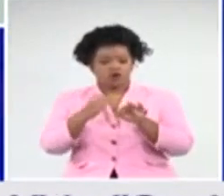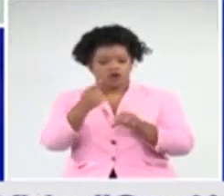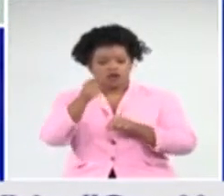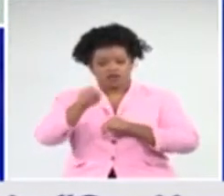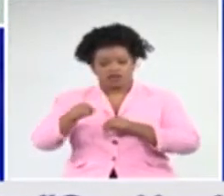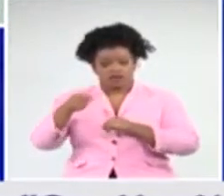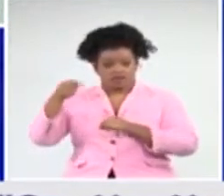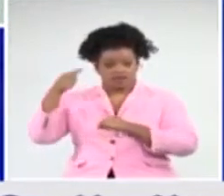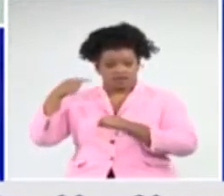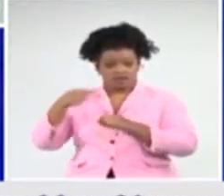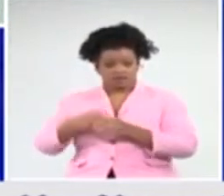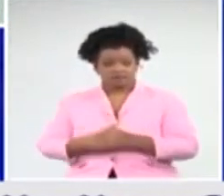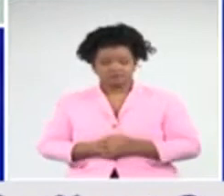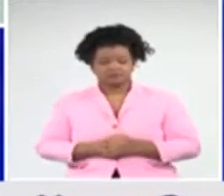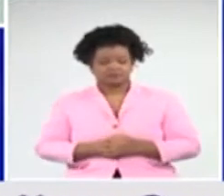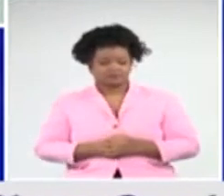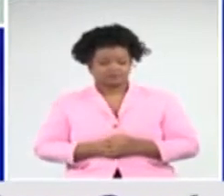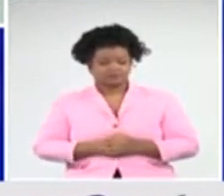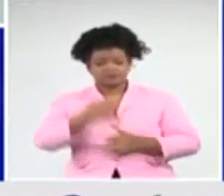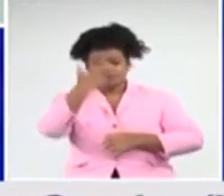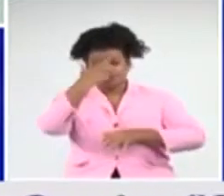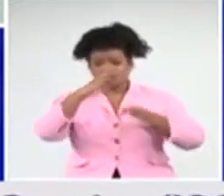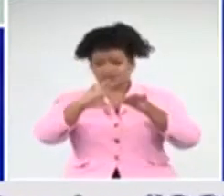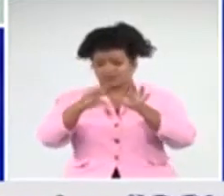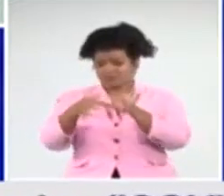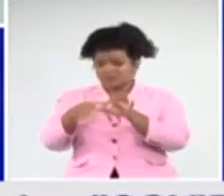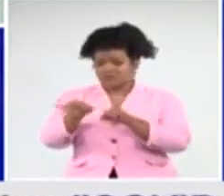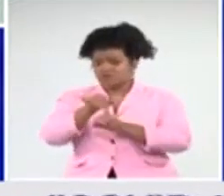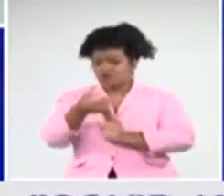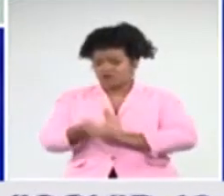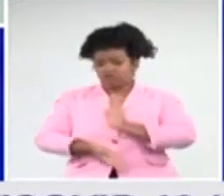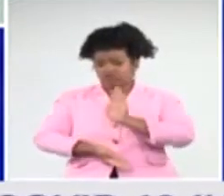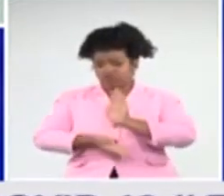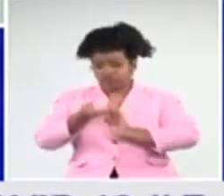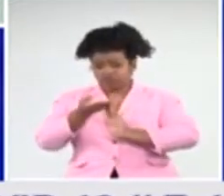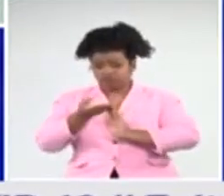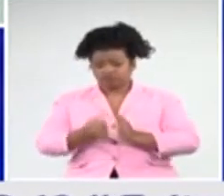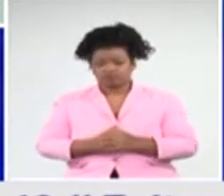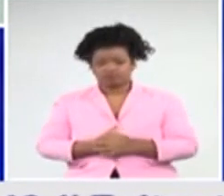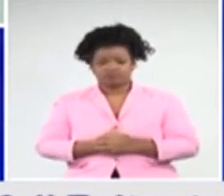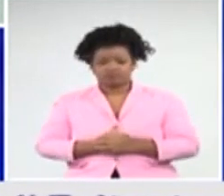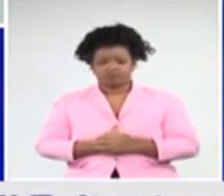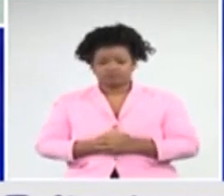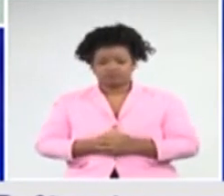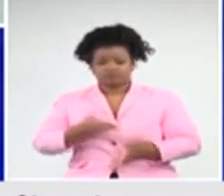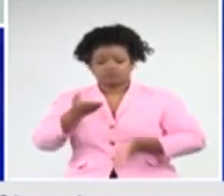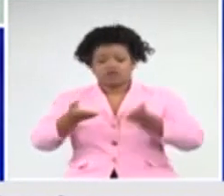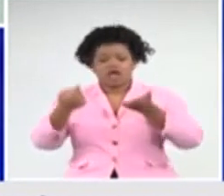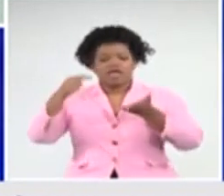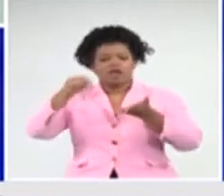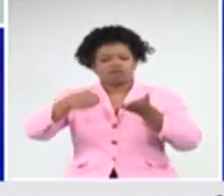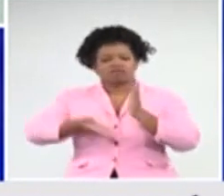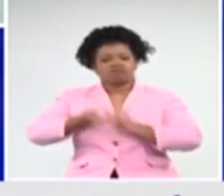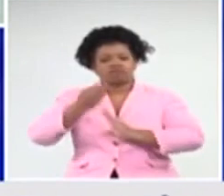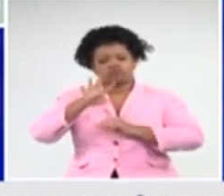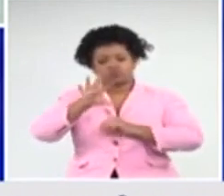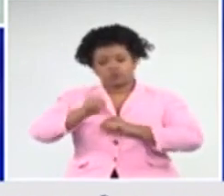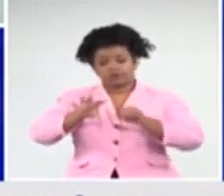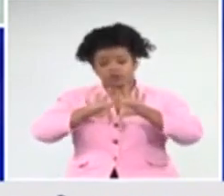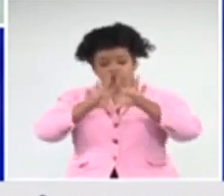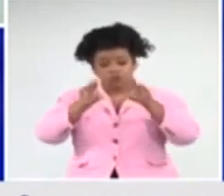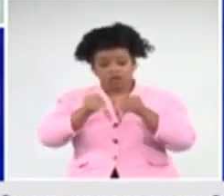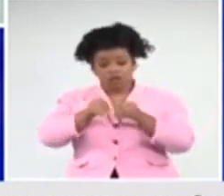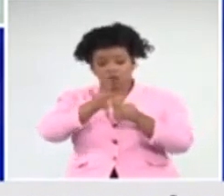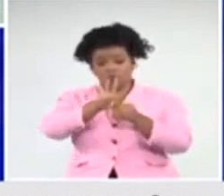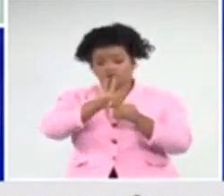de ayer. Artemisa también incrementa 50 pacientes más, 448 en